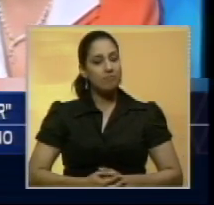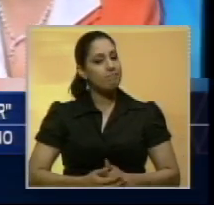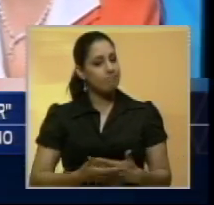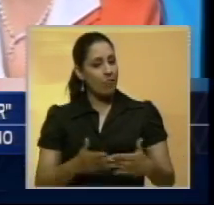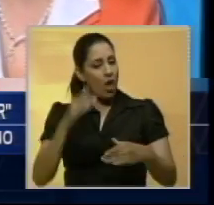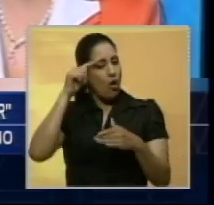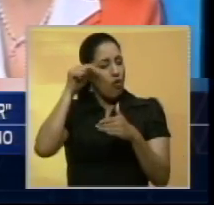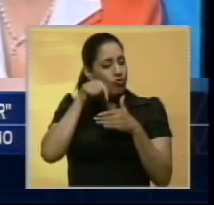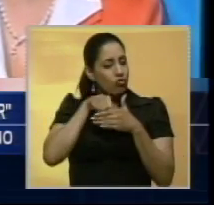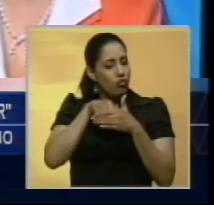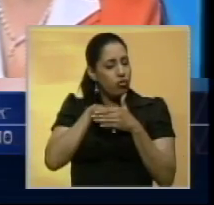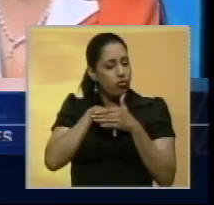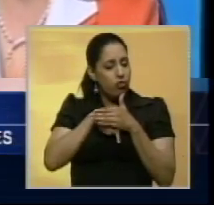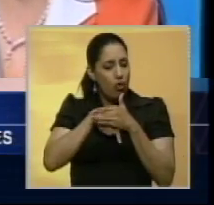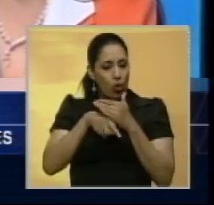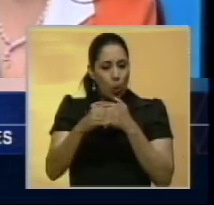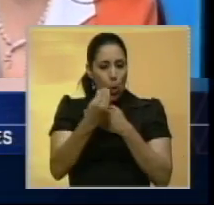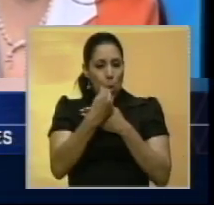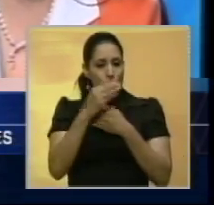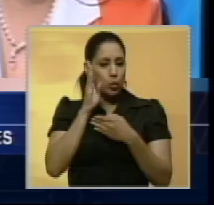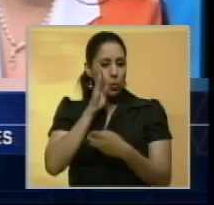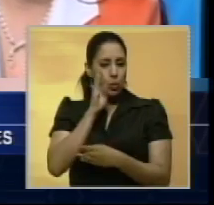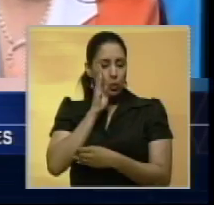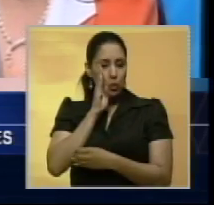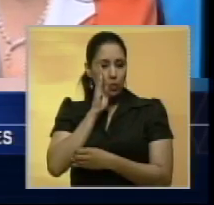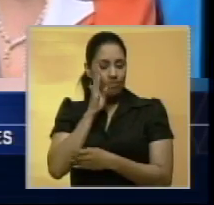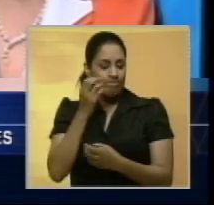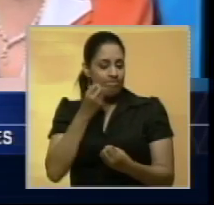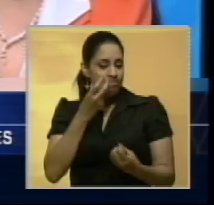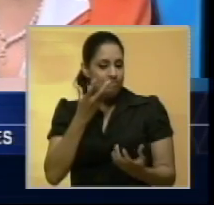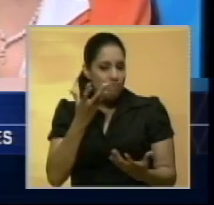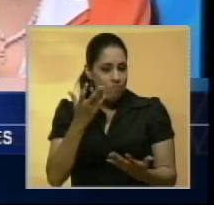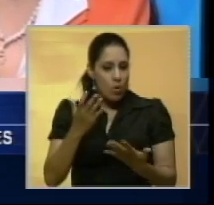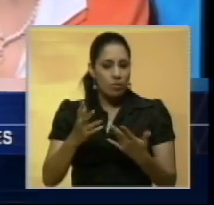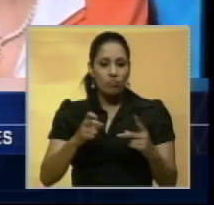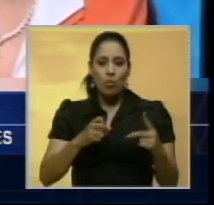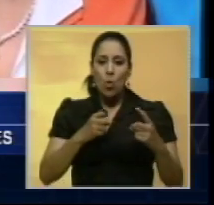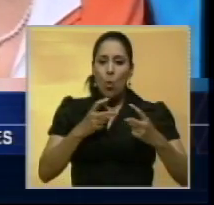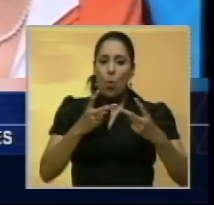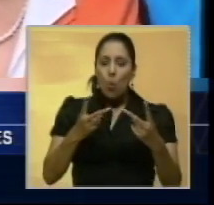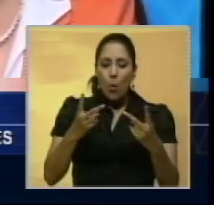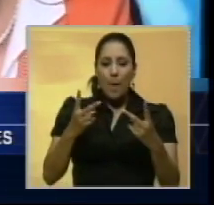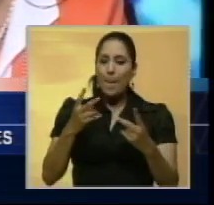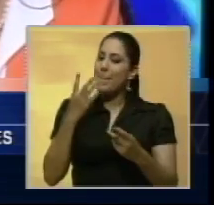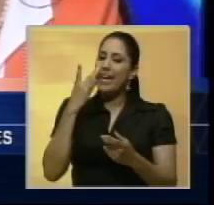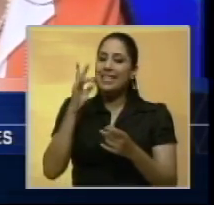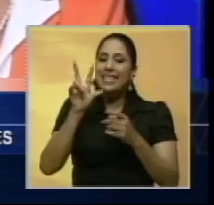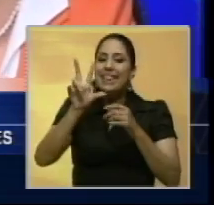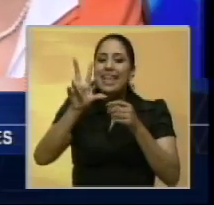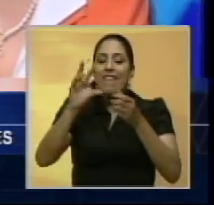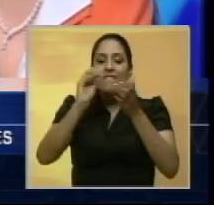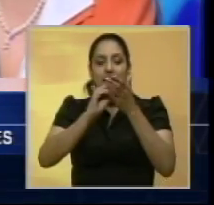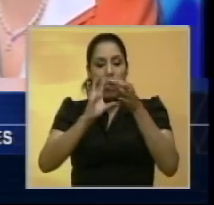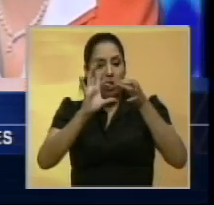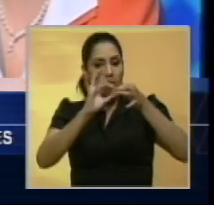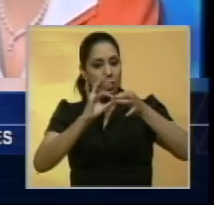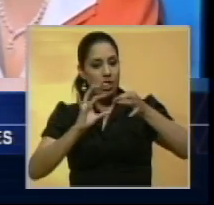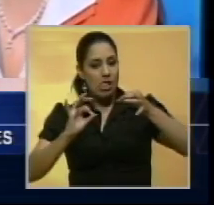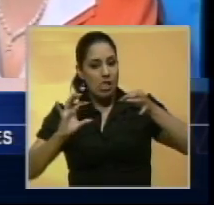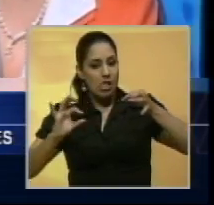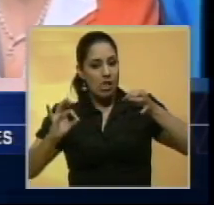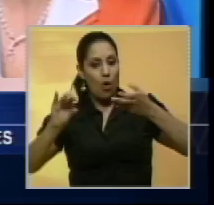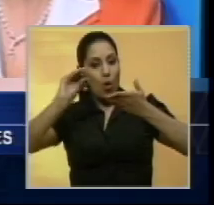En el fondo, lo que está detrás de todo esto, Ernesto, bueno, la triple alianza que pretende ejecutar